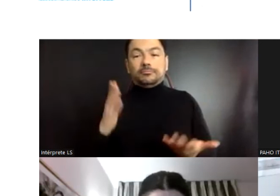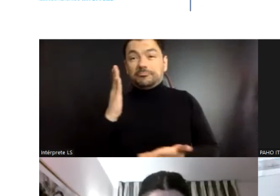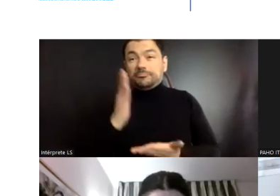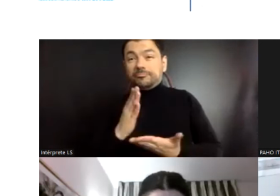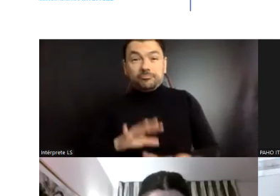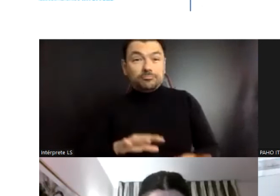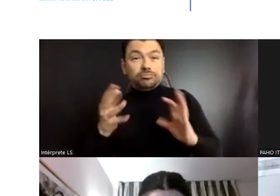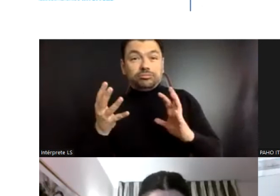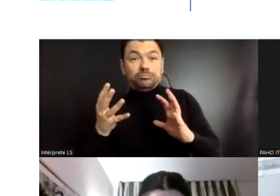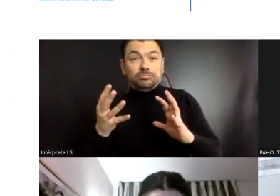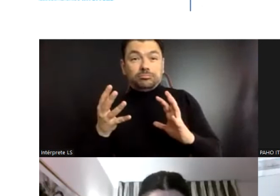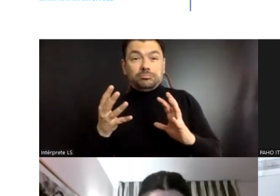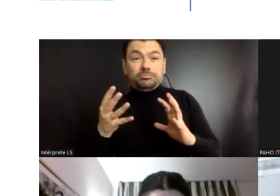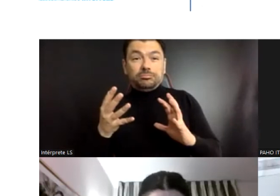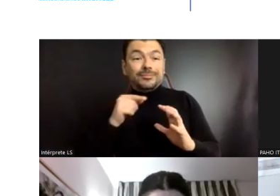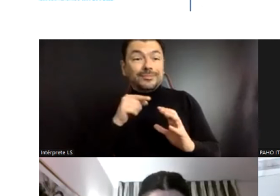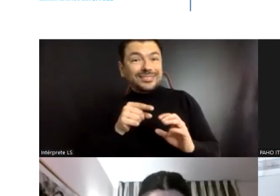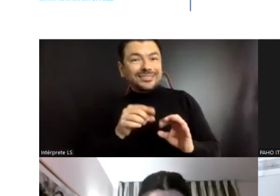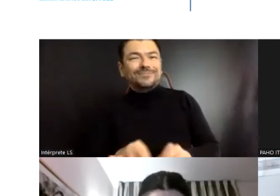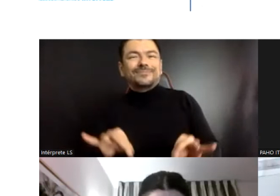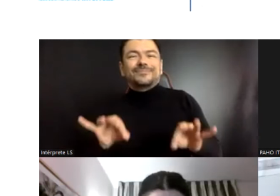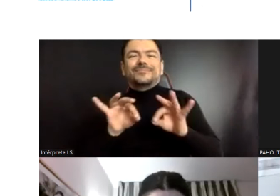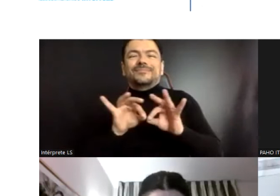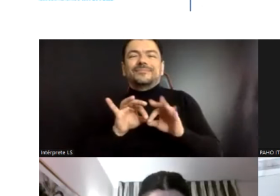para una recuperación adecuada.